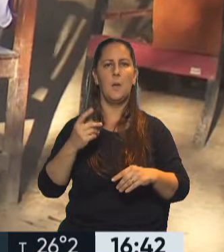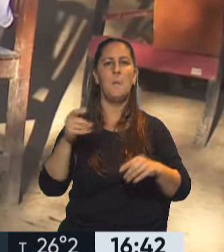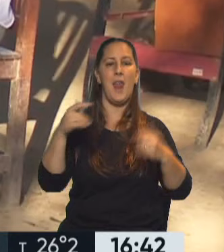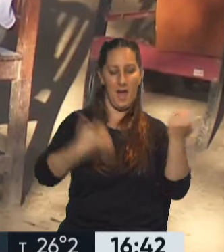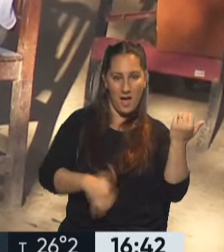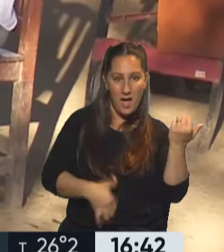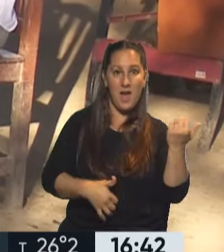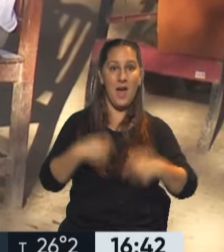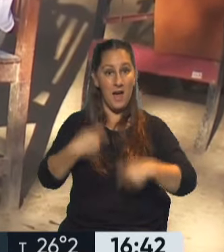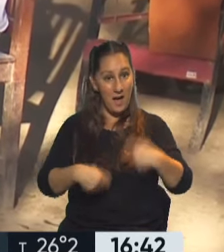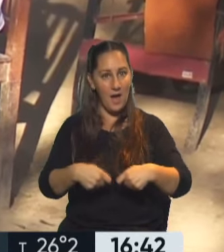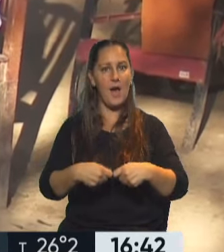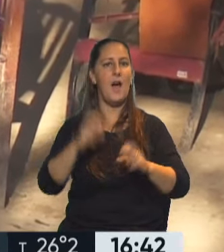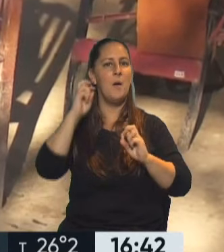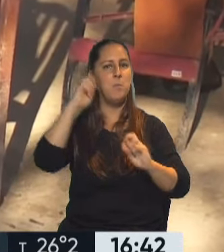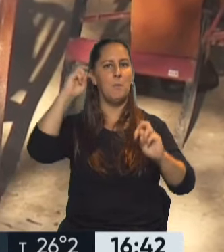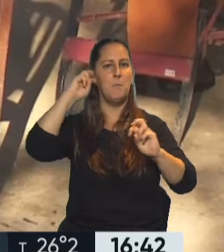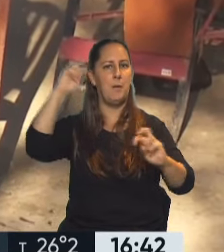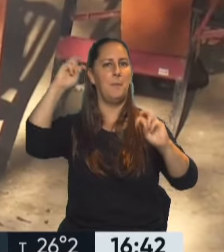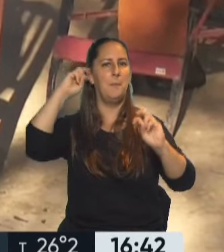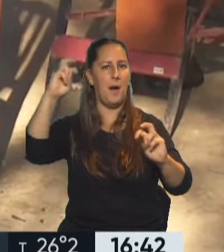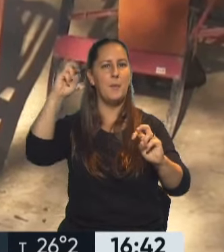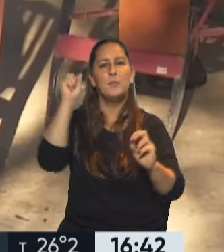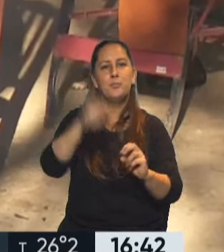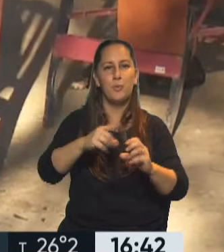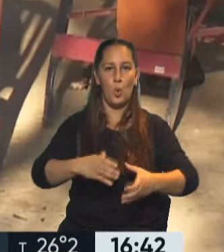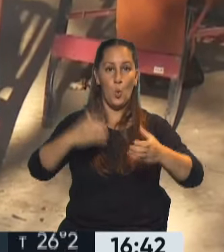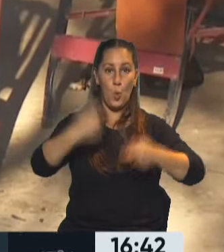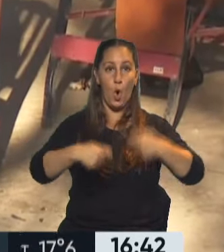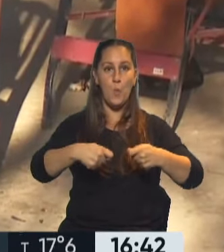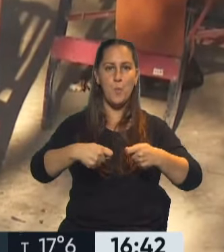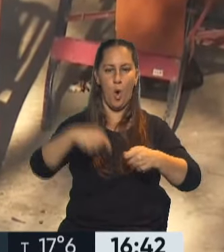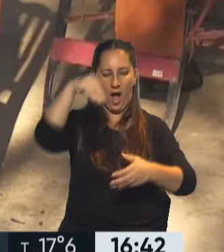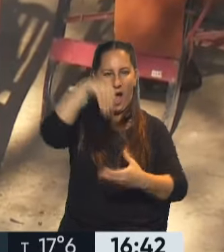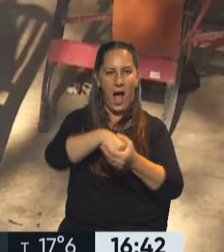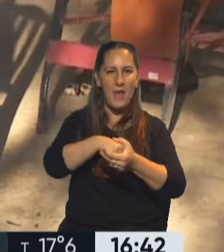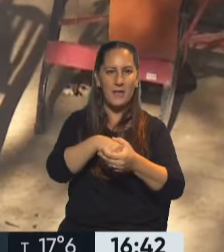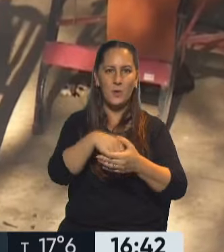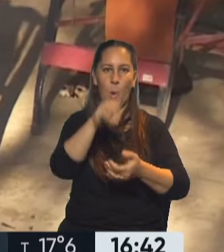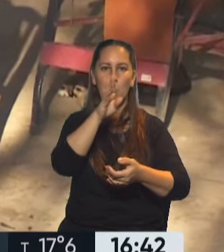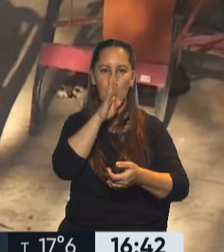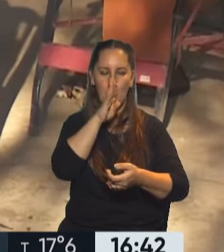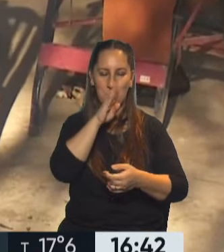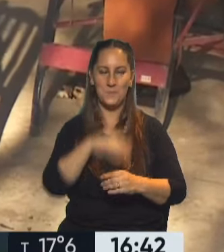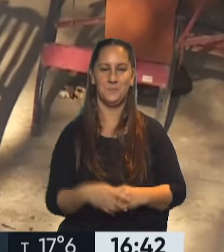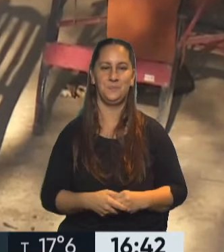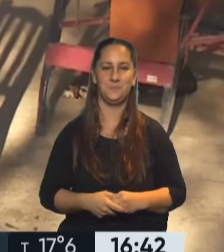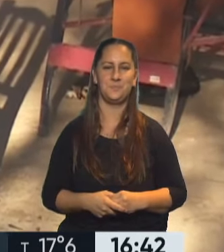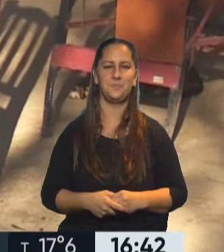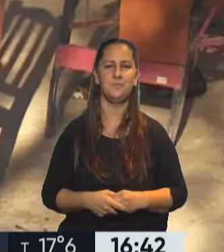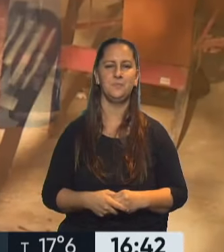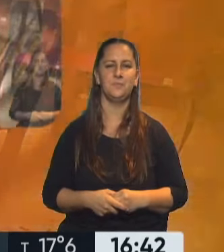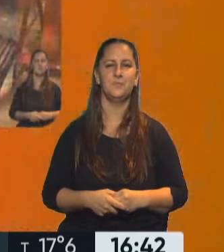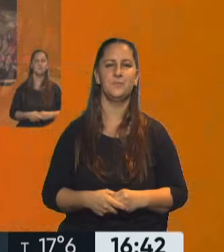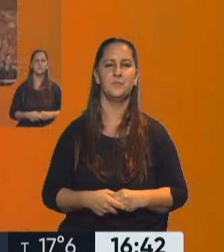cuerda, tiene que tener eco el sonido, porque la función del bombo es rellenar los vacíos que deja un instrumento de cuerda. A ver, Goico,